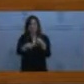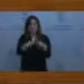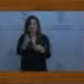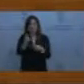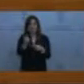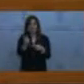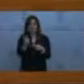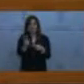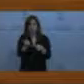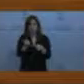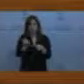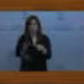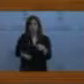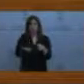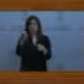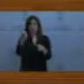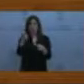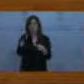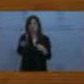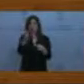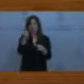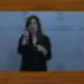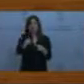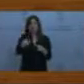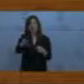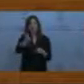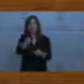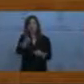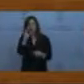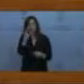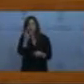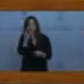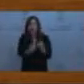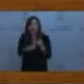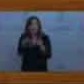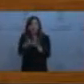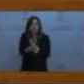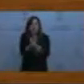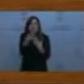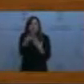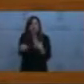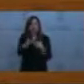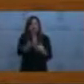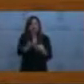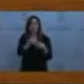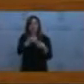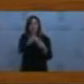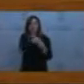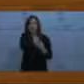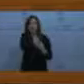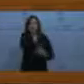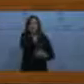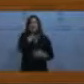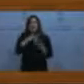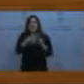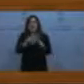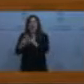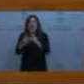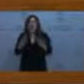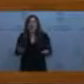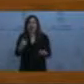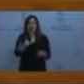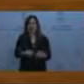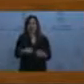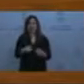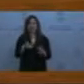Yo esto no lo entiendo todavía. A ver si alguno, que supongo lo esgrimirá, lo explica, porque yo esto todavía no lo he entendido. No sé qué tiene que ver eso aquí. Es